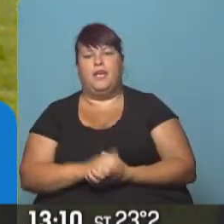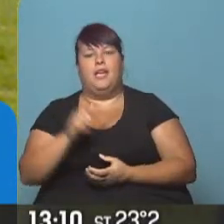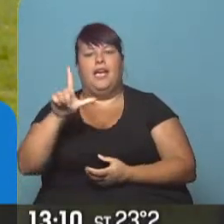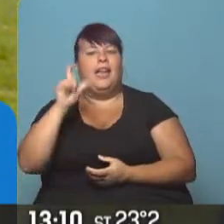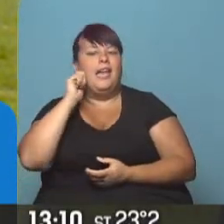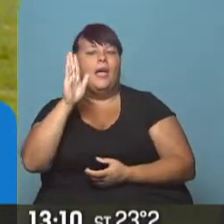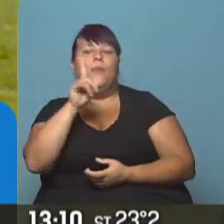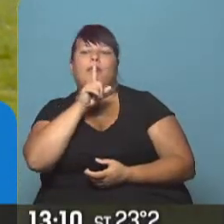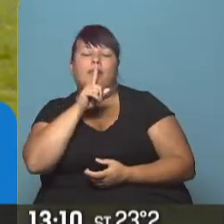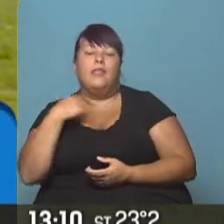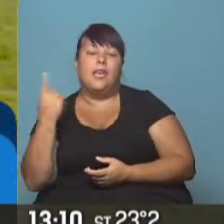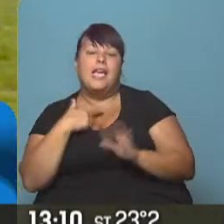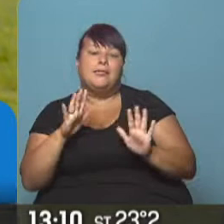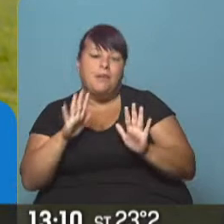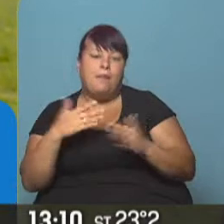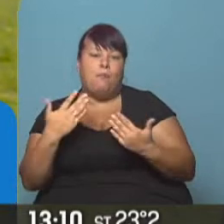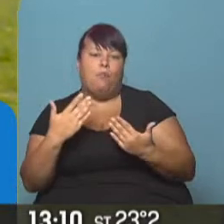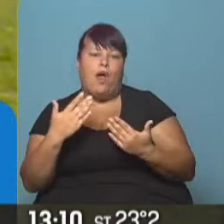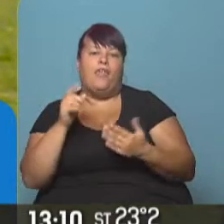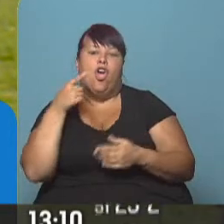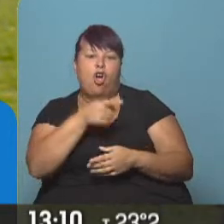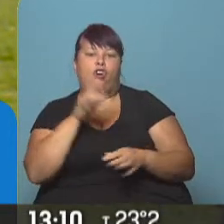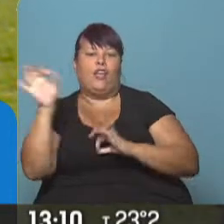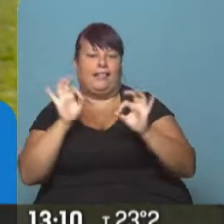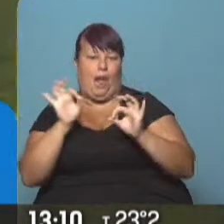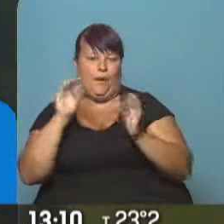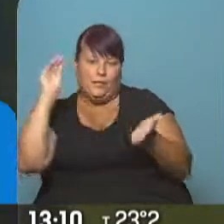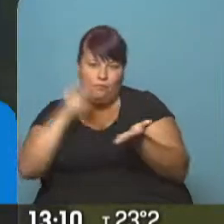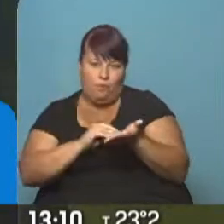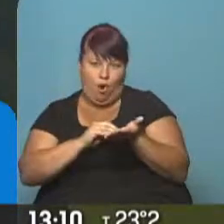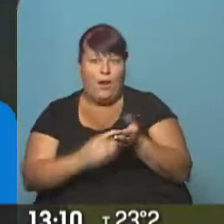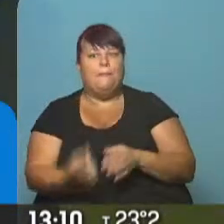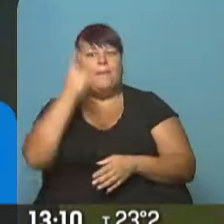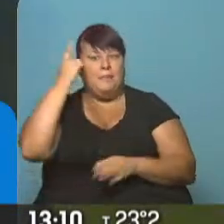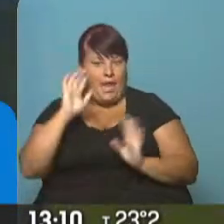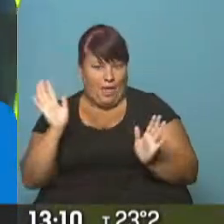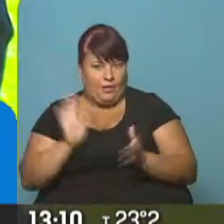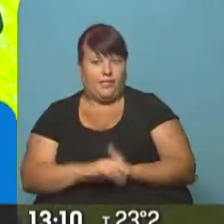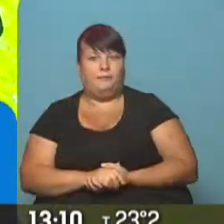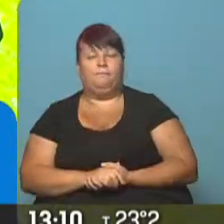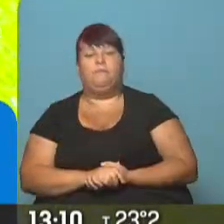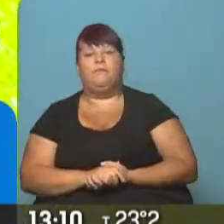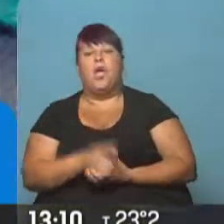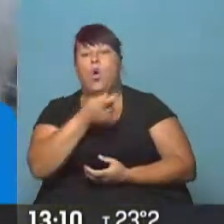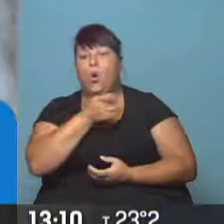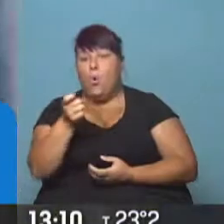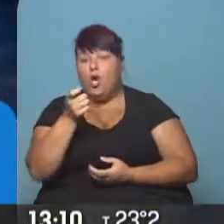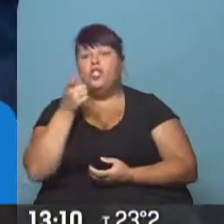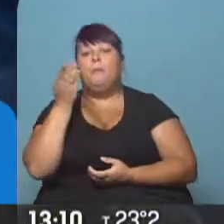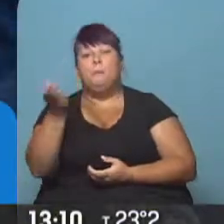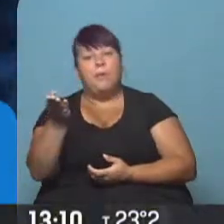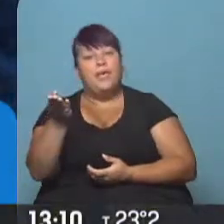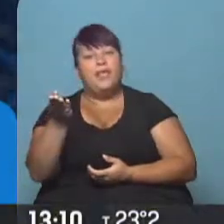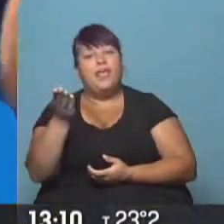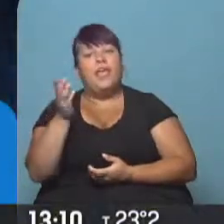LGBT, esperamos que se pronuncie como un travesticidio, que siente un precedente, ¿no? La querella pedirá que